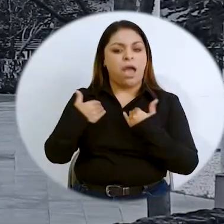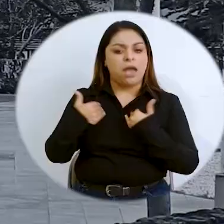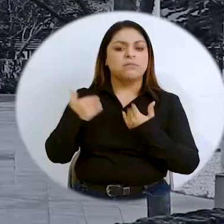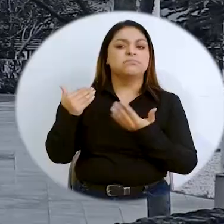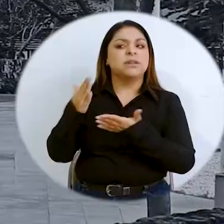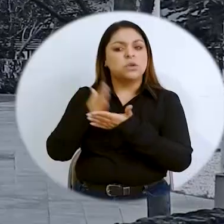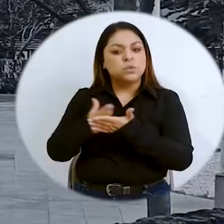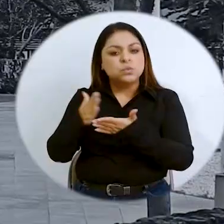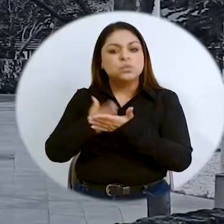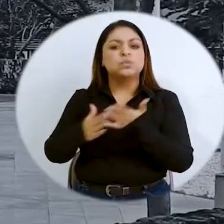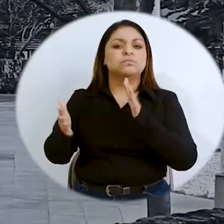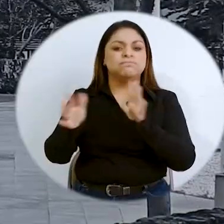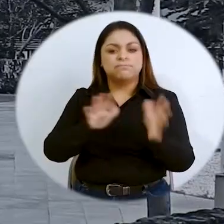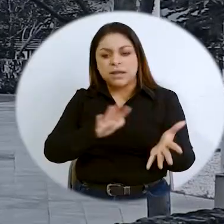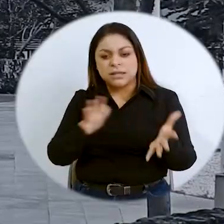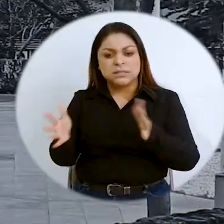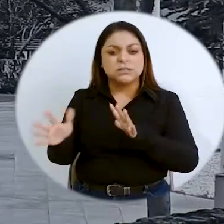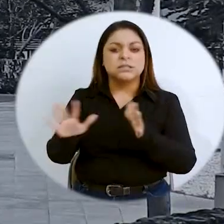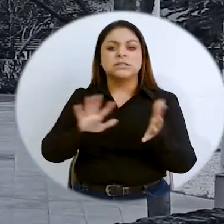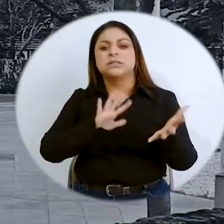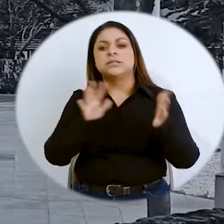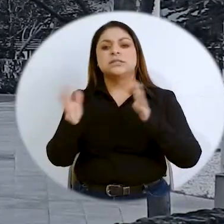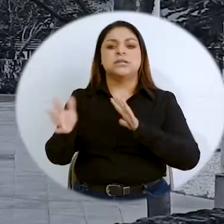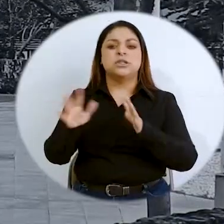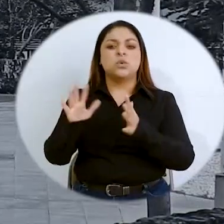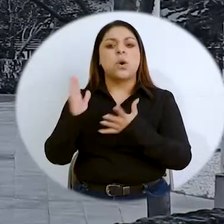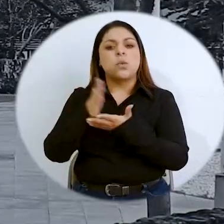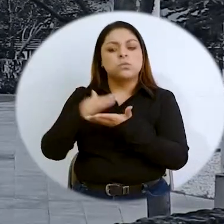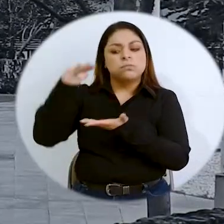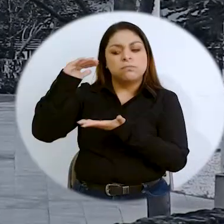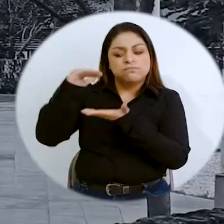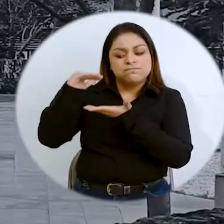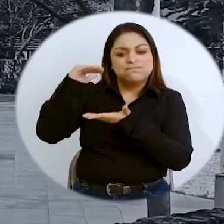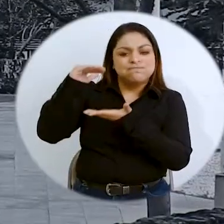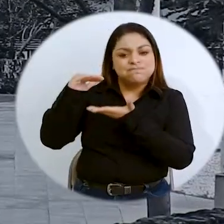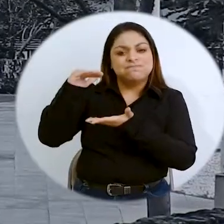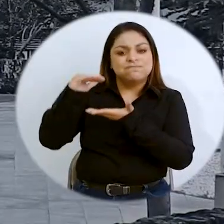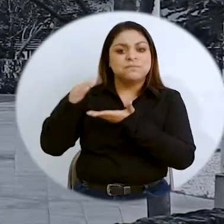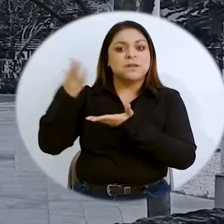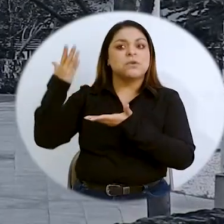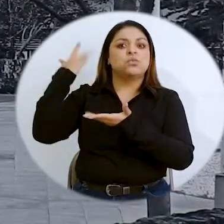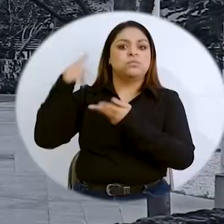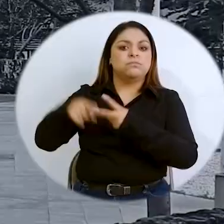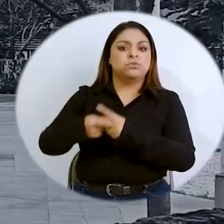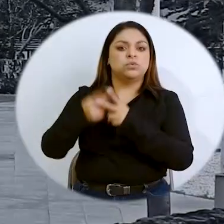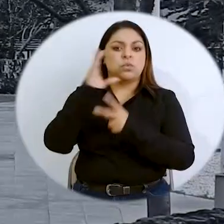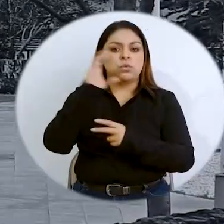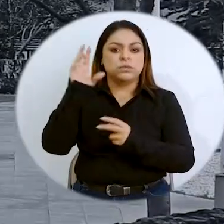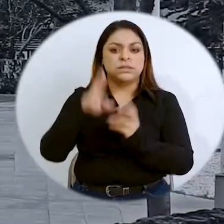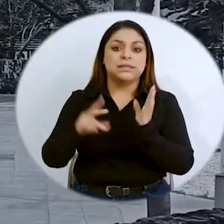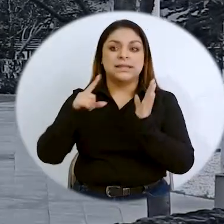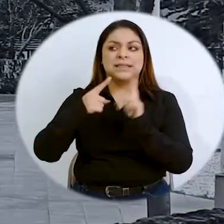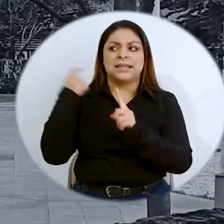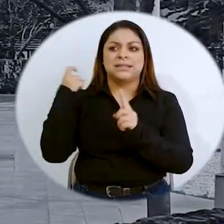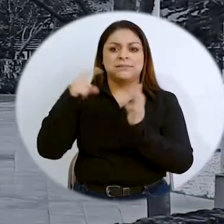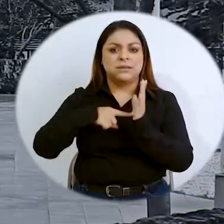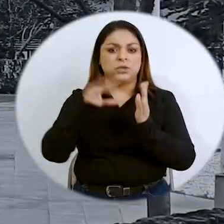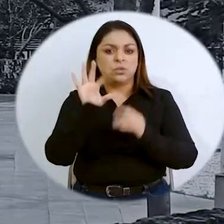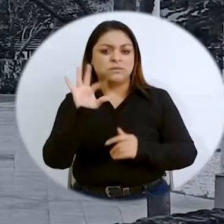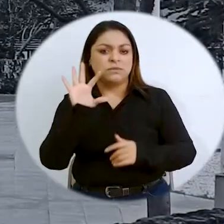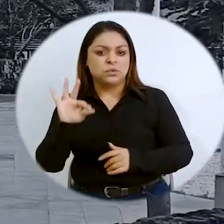una participación, digamos, similar al alto ciclo de abstencionismo que empezó en Costa Rica desde